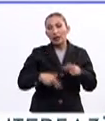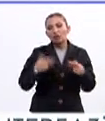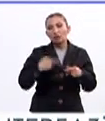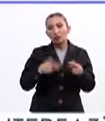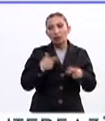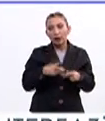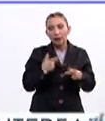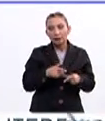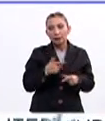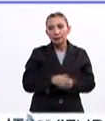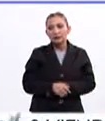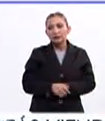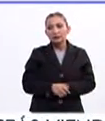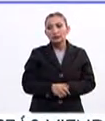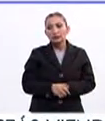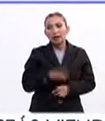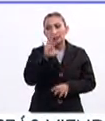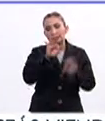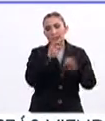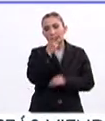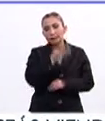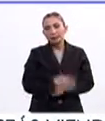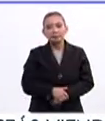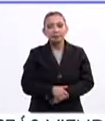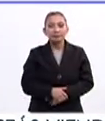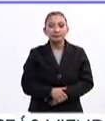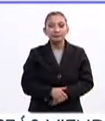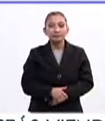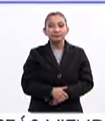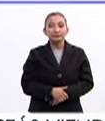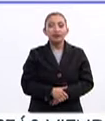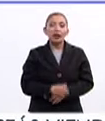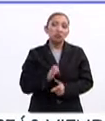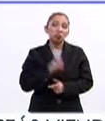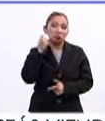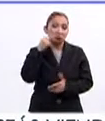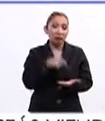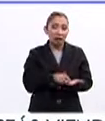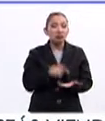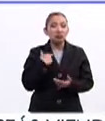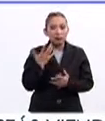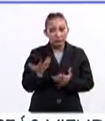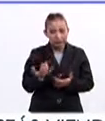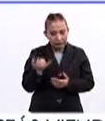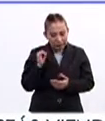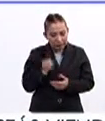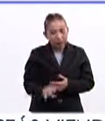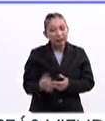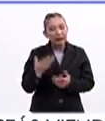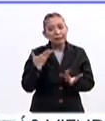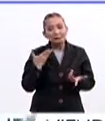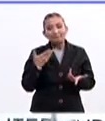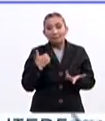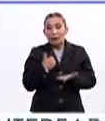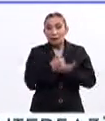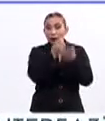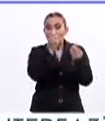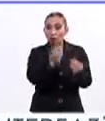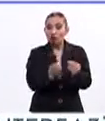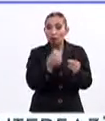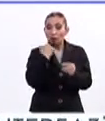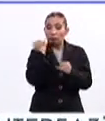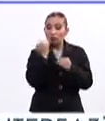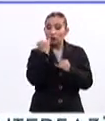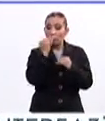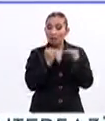personas, los 3 seleccionados. Entonces, yo creo que sí influye mucho el nivel de